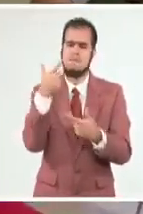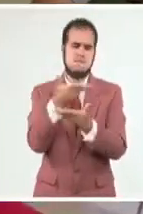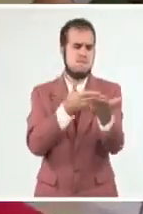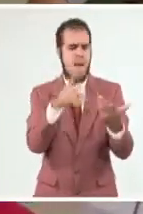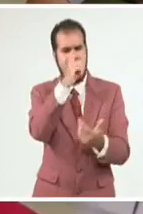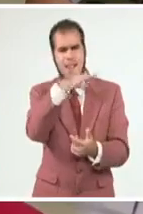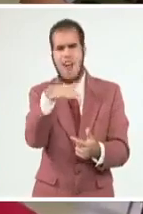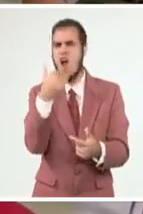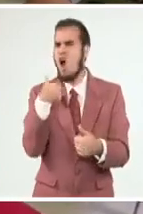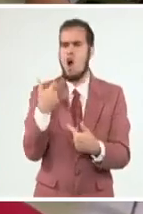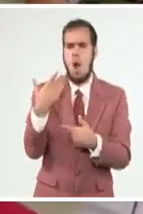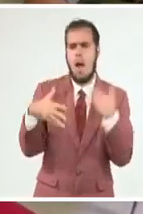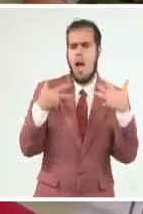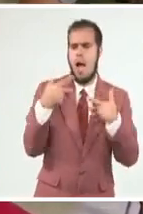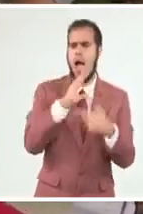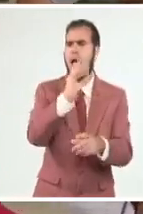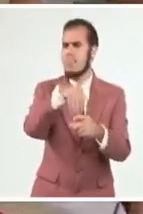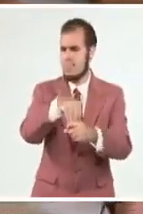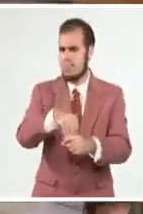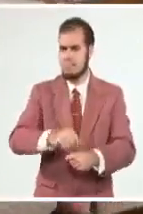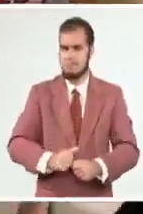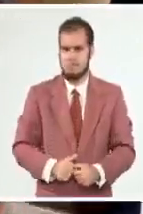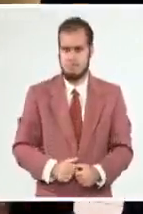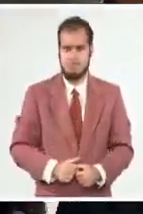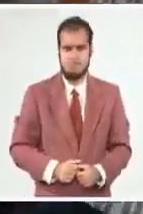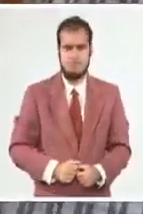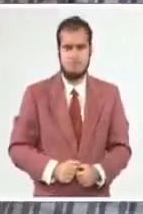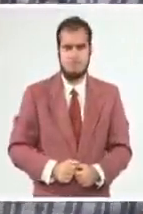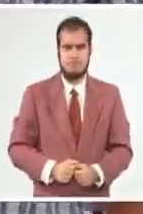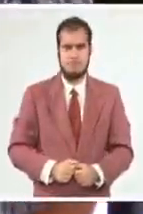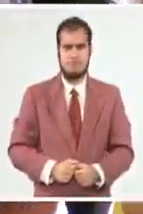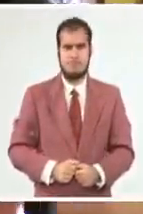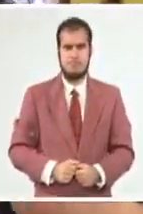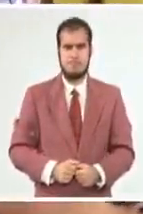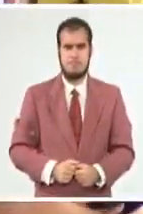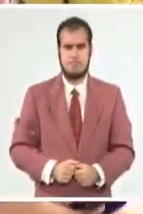actividades que allí realizan. Héctor Martínez, Sistema Informativo de la Televisión Cubana.